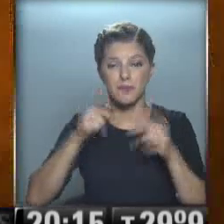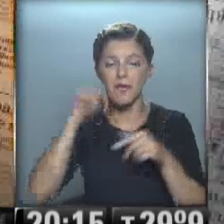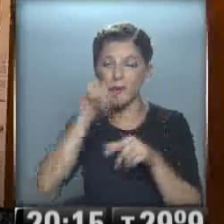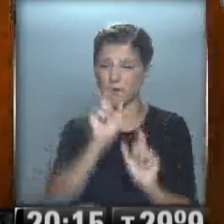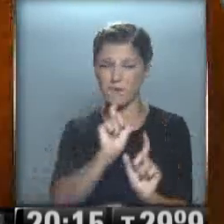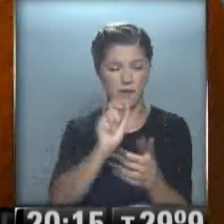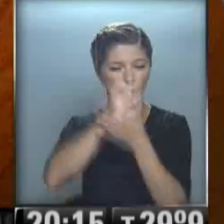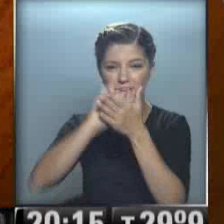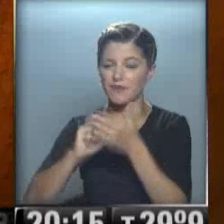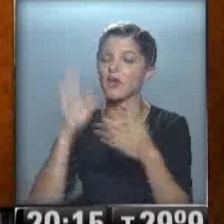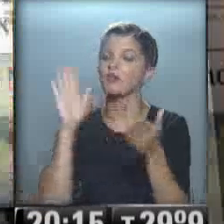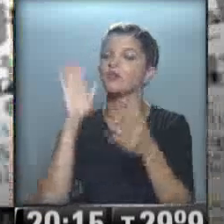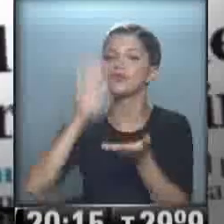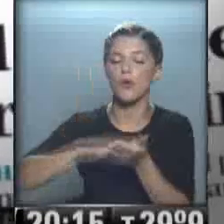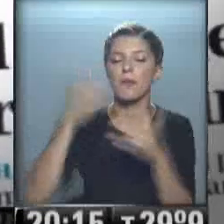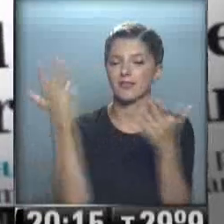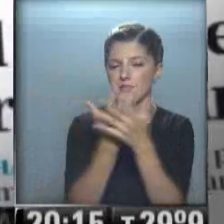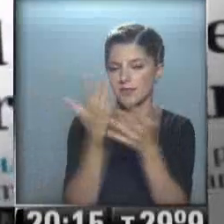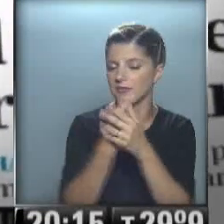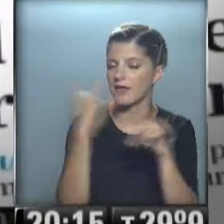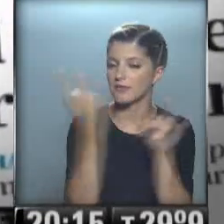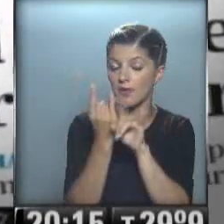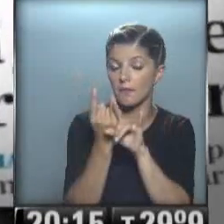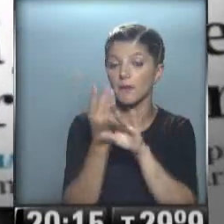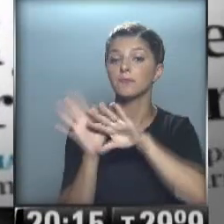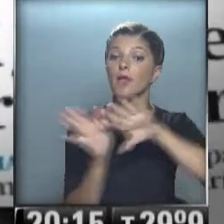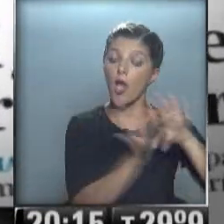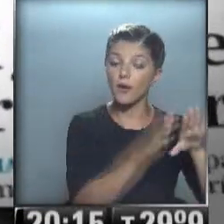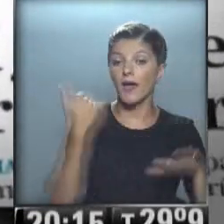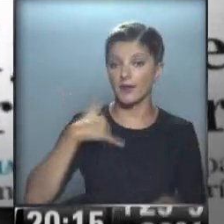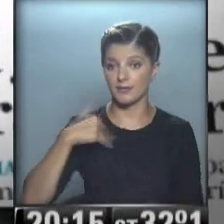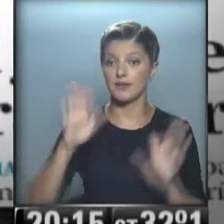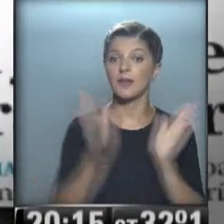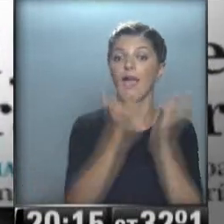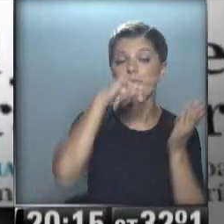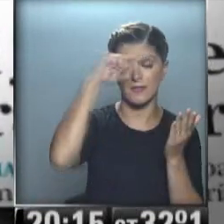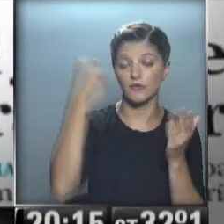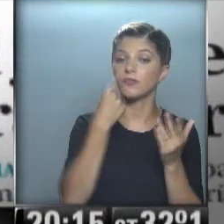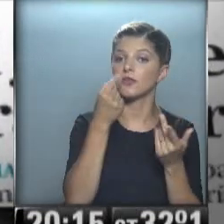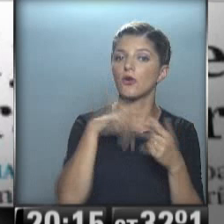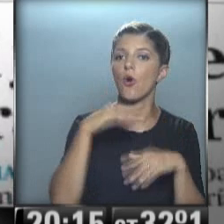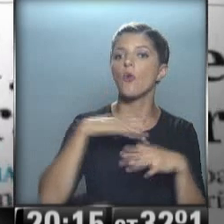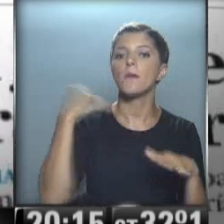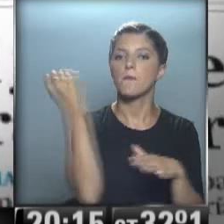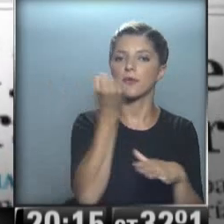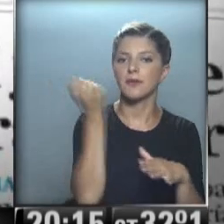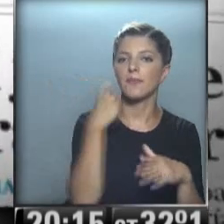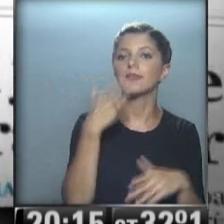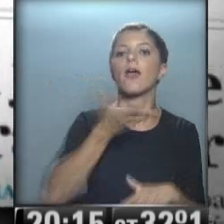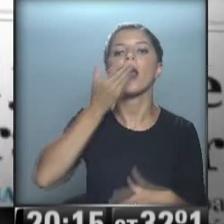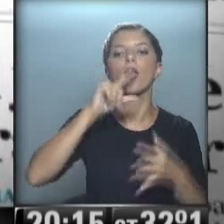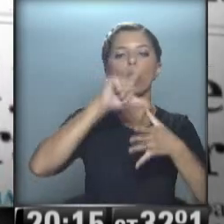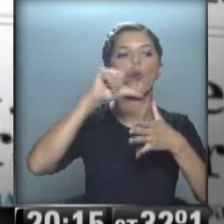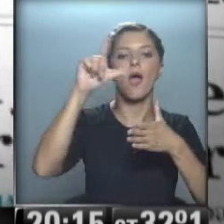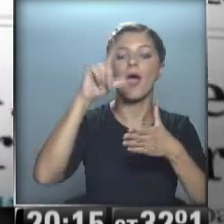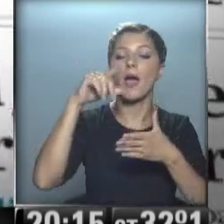justamente y en su obra y en su vida en el caso de la Argentina la nación dijo referente de la lengua española y de la militancia hay una cosa